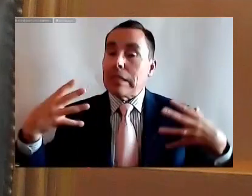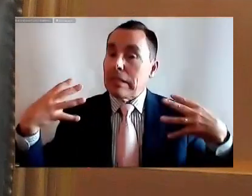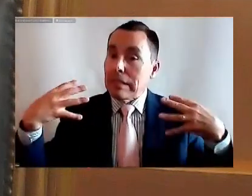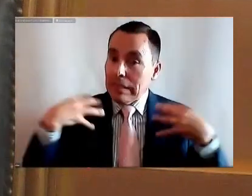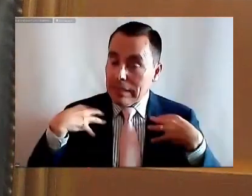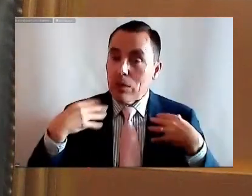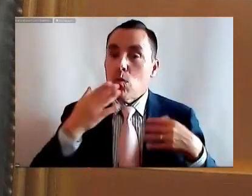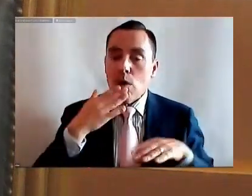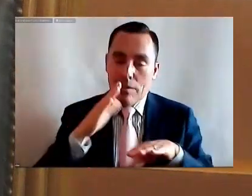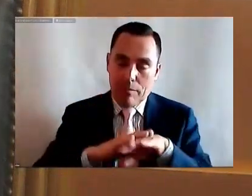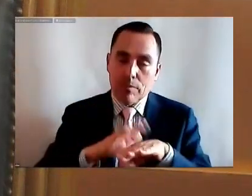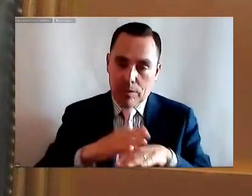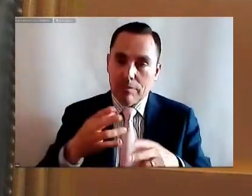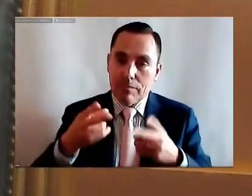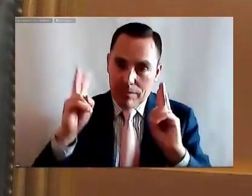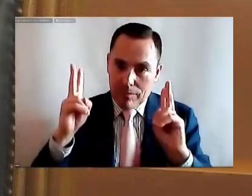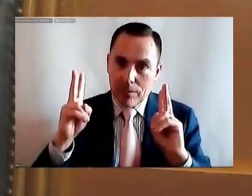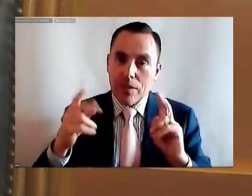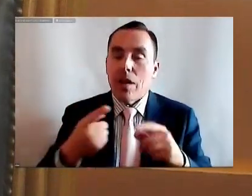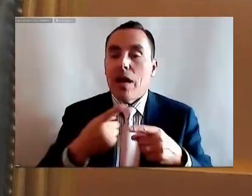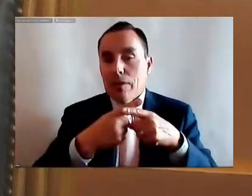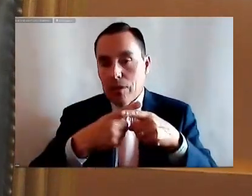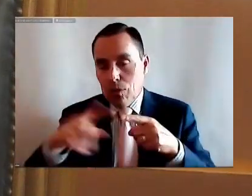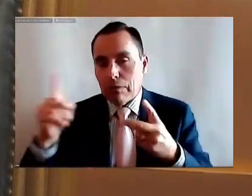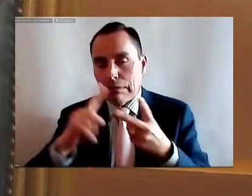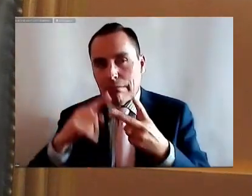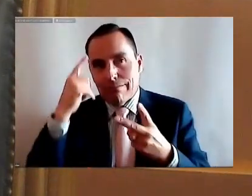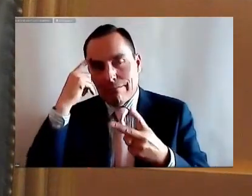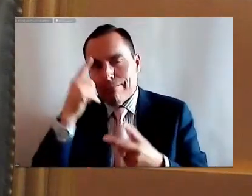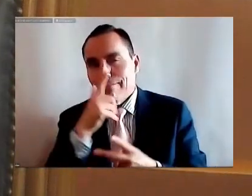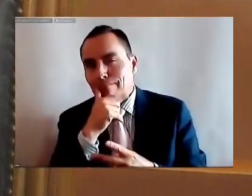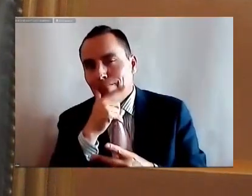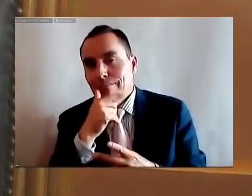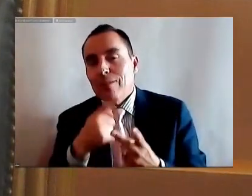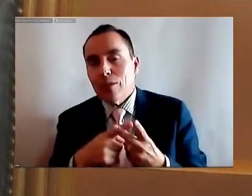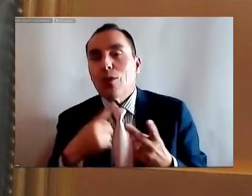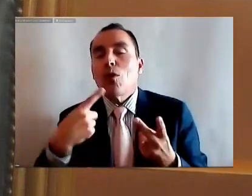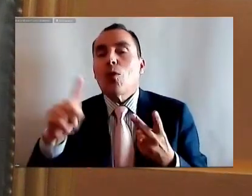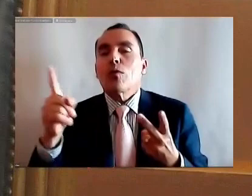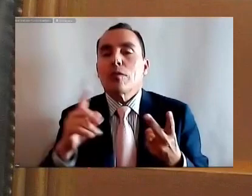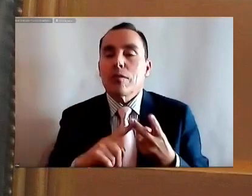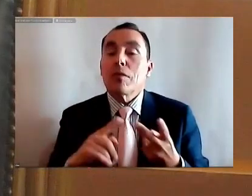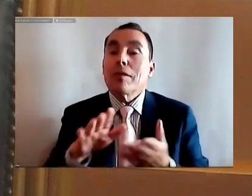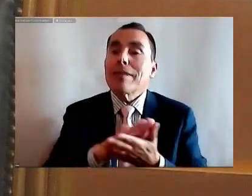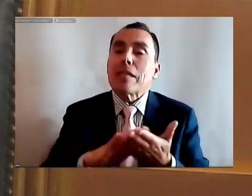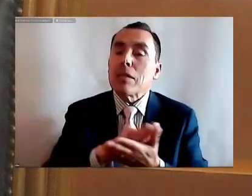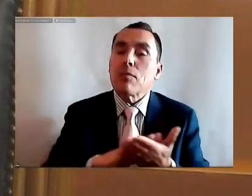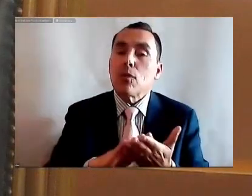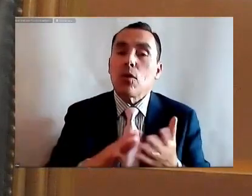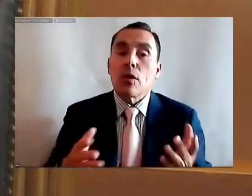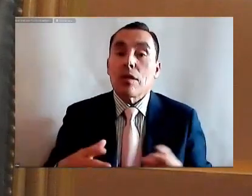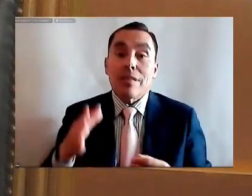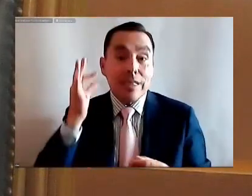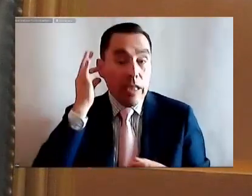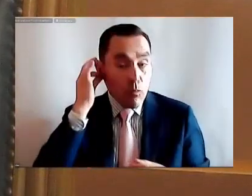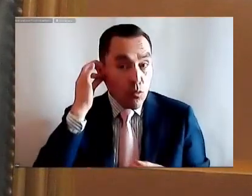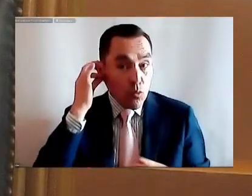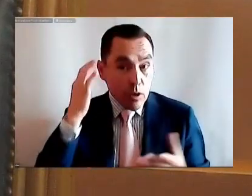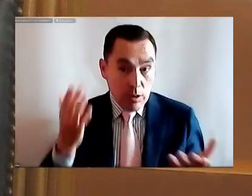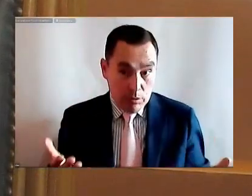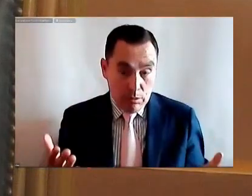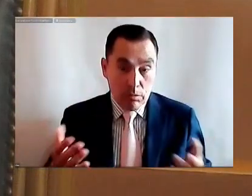también. Ahí vienen otras suspicacias que yo las he escuchado desde movimientos feministas que dicen, bueno, pero si las mujeres van, o sea, ¿y qué